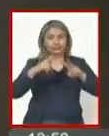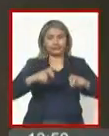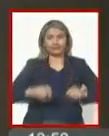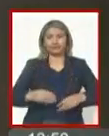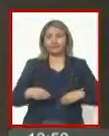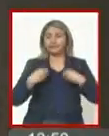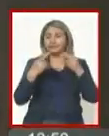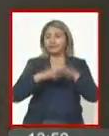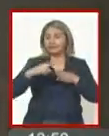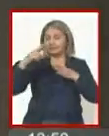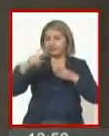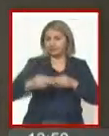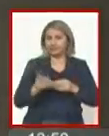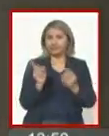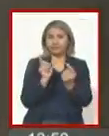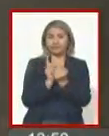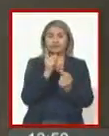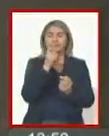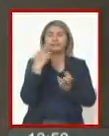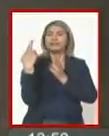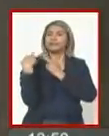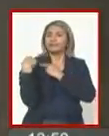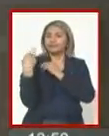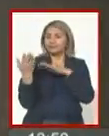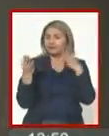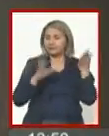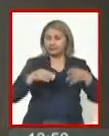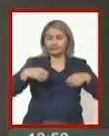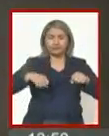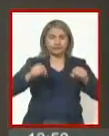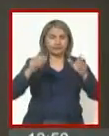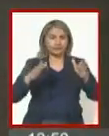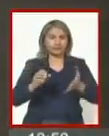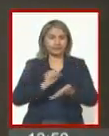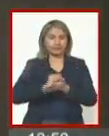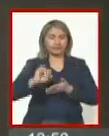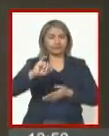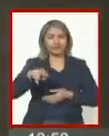y así dar resultados y encontrar a los responsables de la muerte de un mototaxista en San Julián.